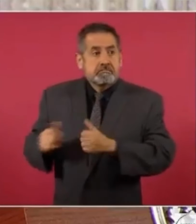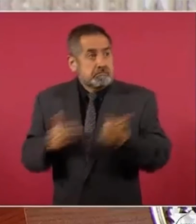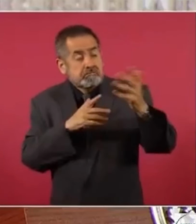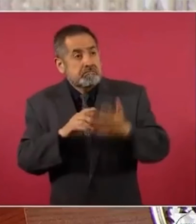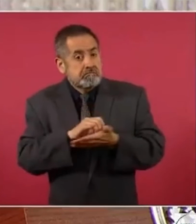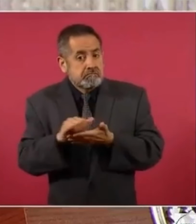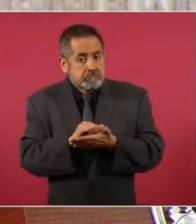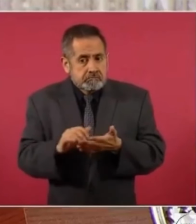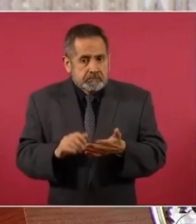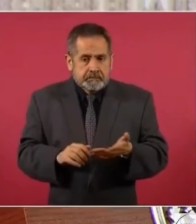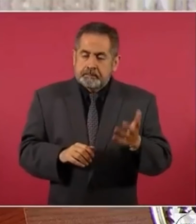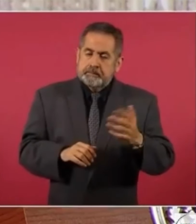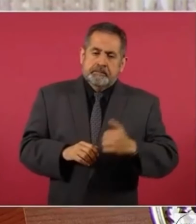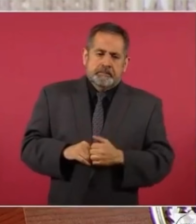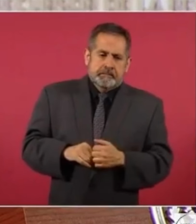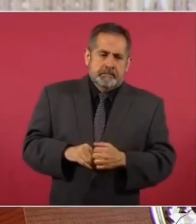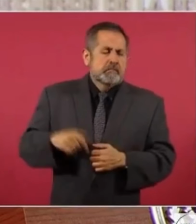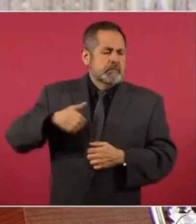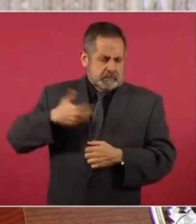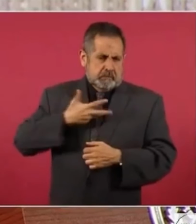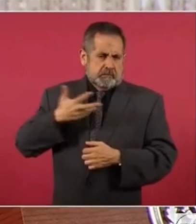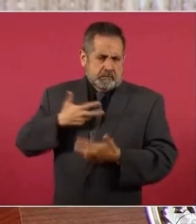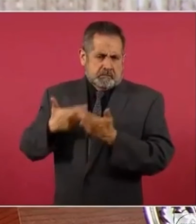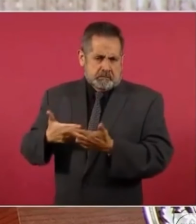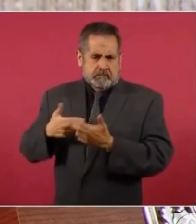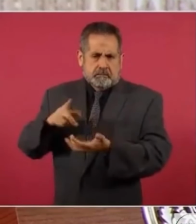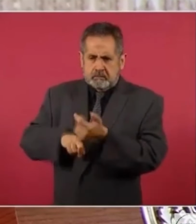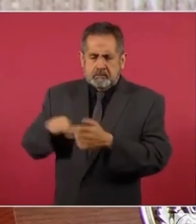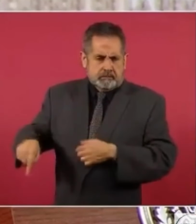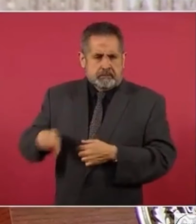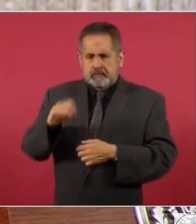Sí tenemos una colección sobre olmecas